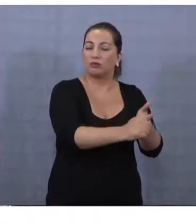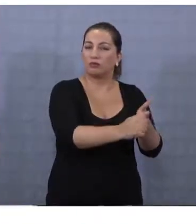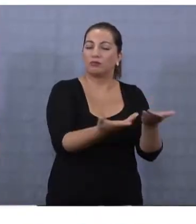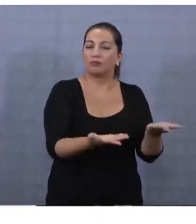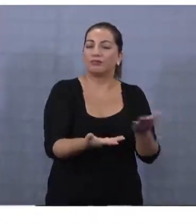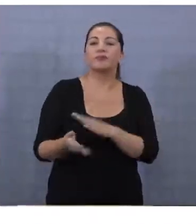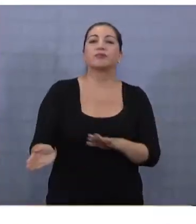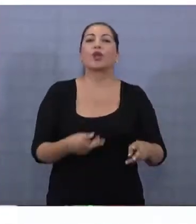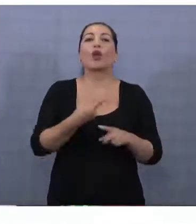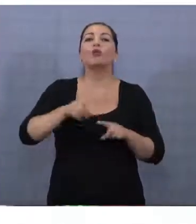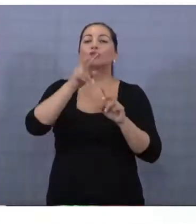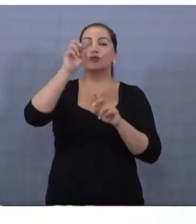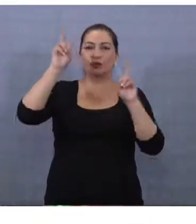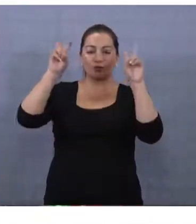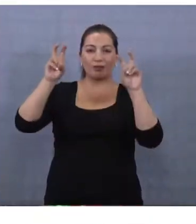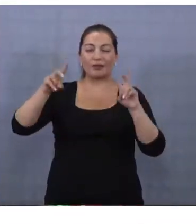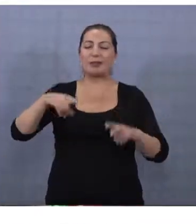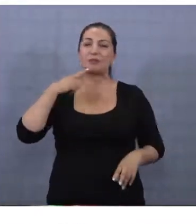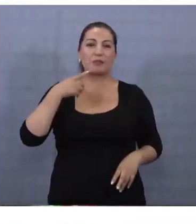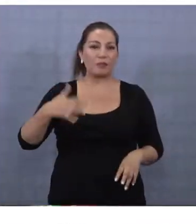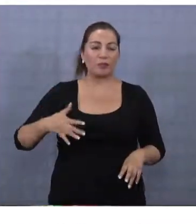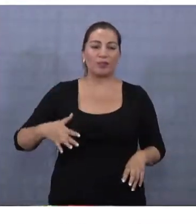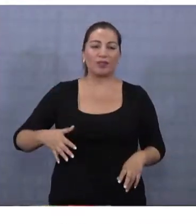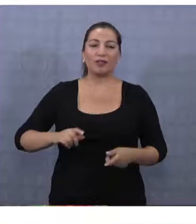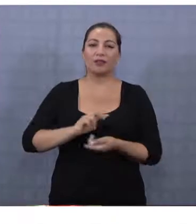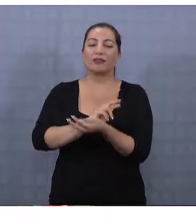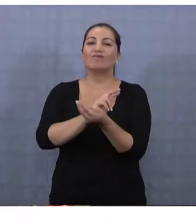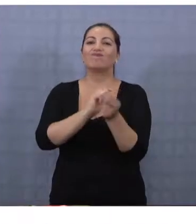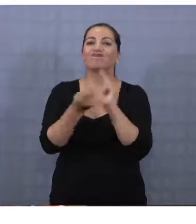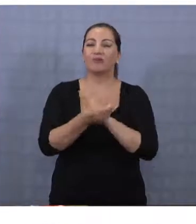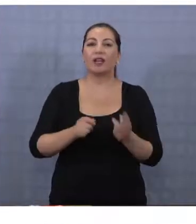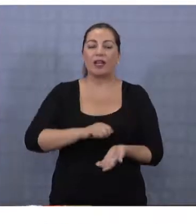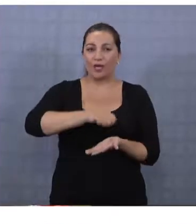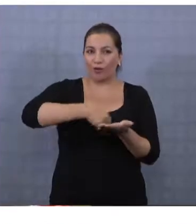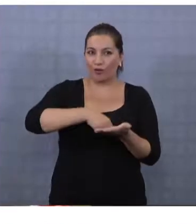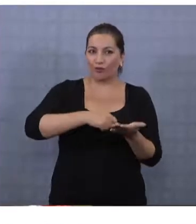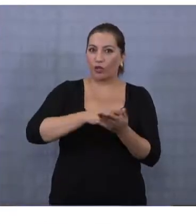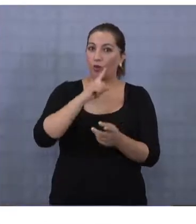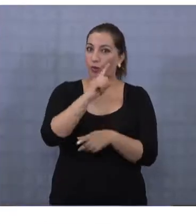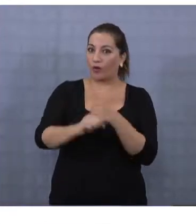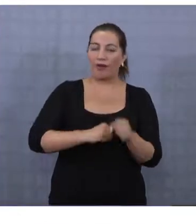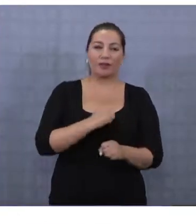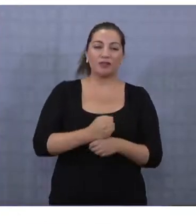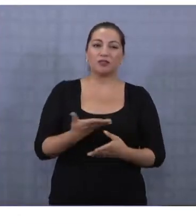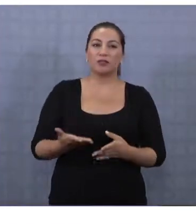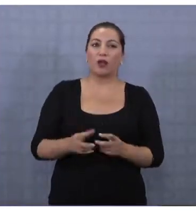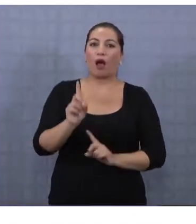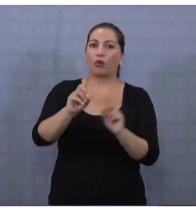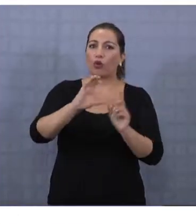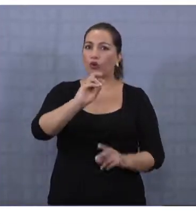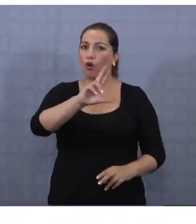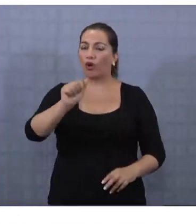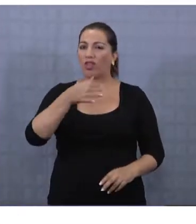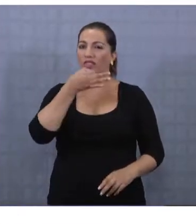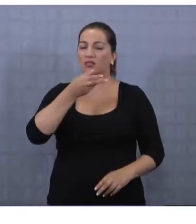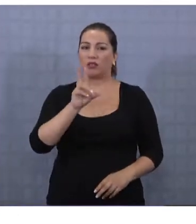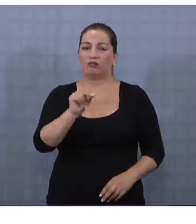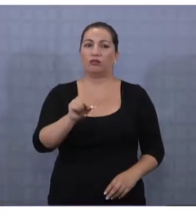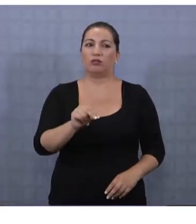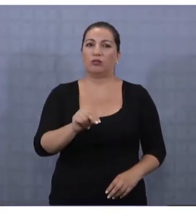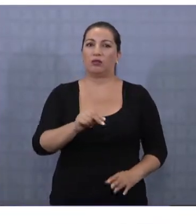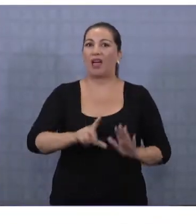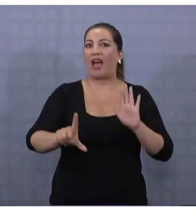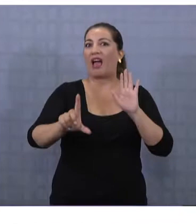de agricultura. Otro tema relevante es la renovación de contratos por un año más, cuyas destinaciones rechazan los consejeros que